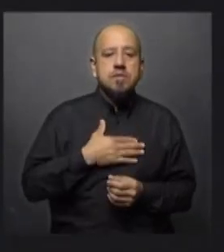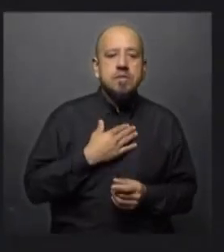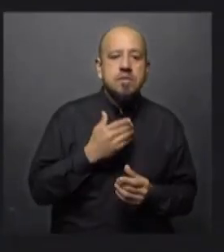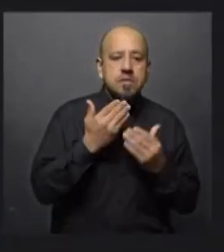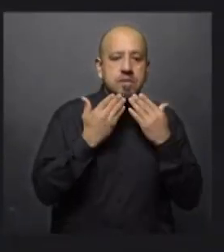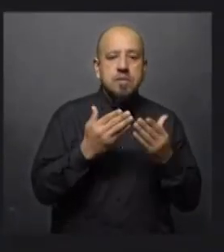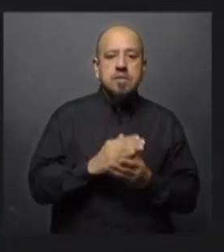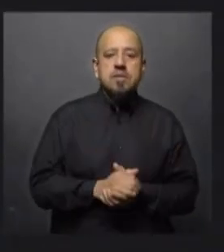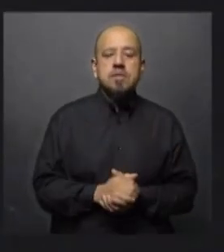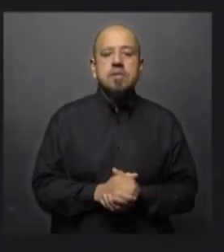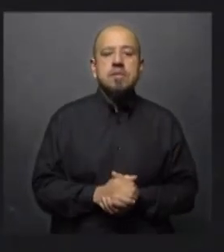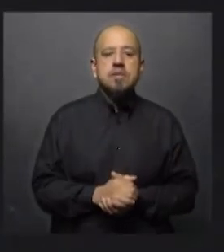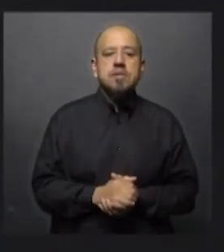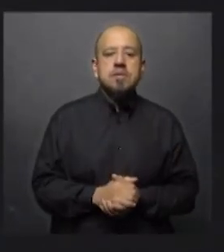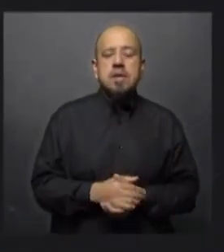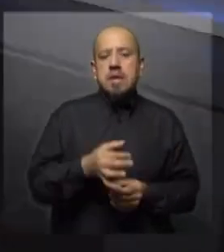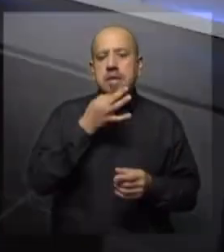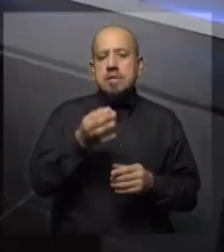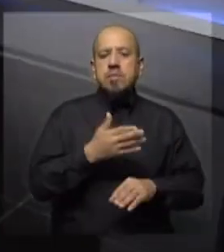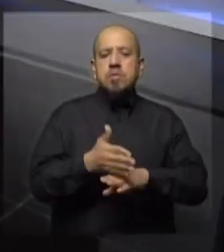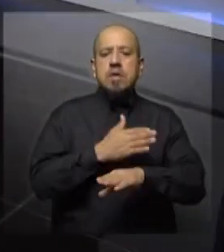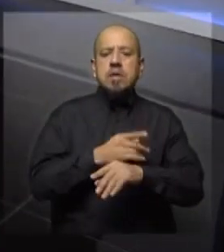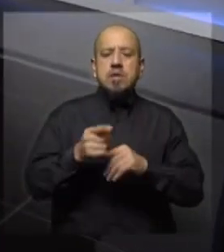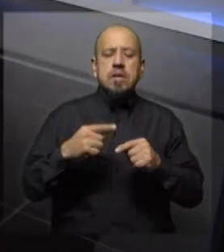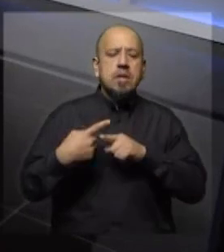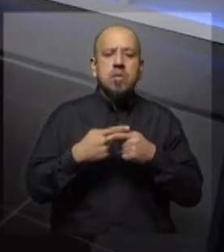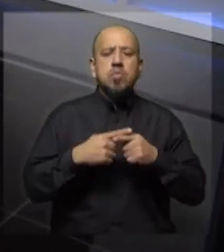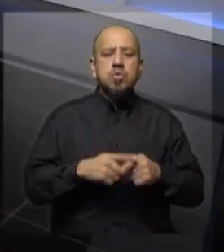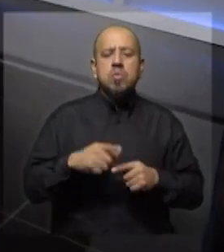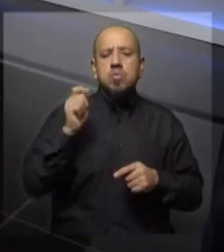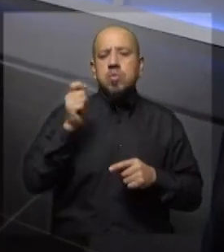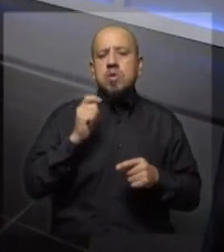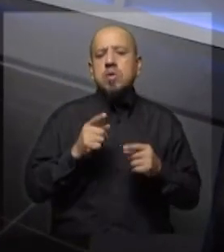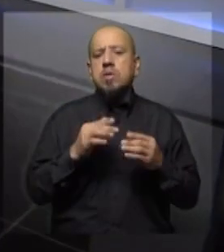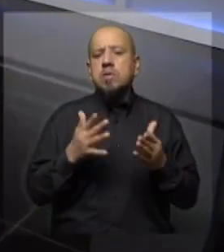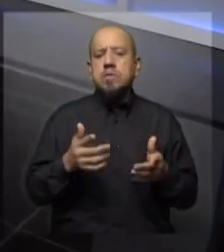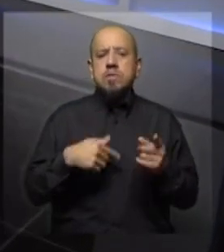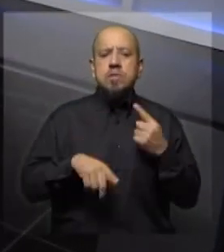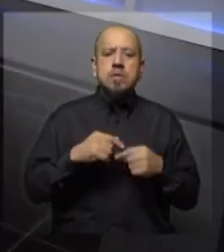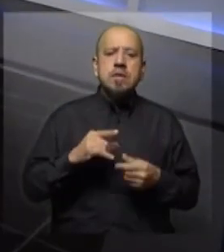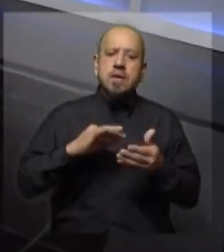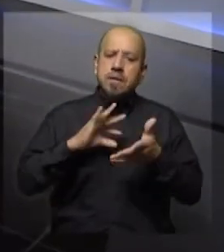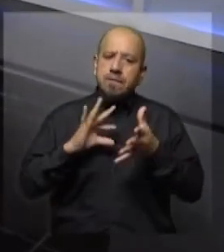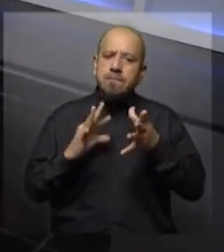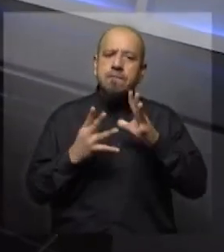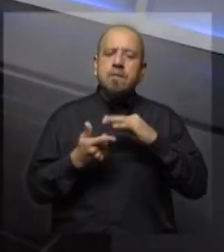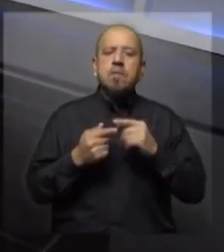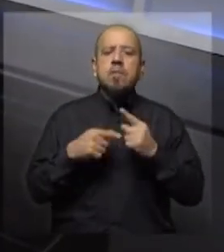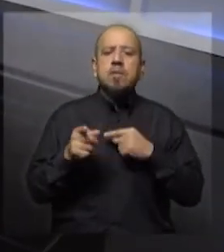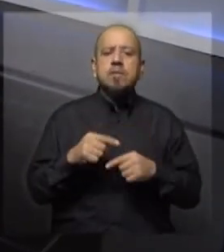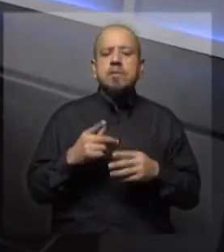Muchas gracias por la invitación hablábamos en los bloques anteriores de la discusión pública de las formas de